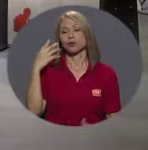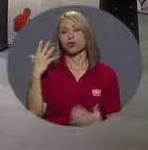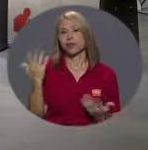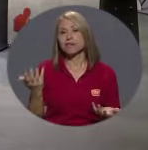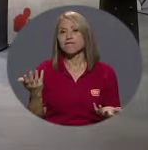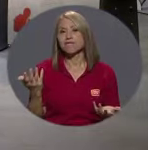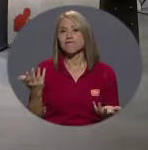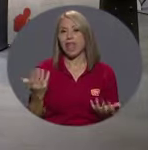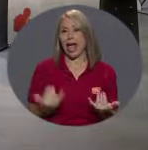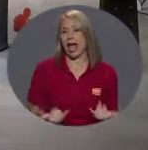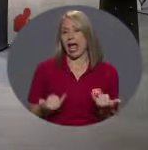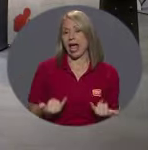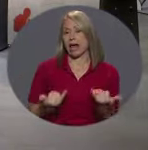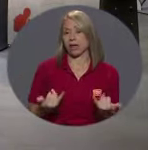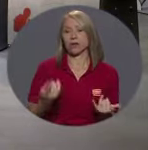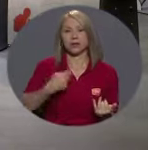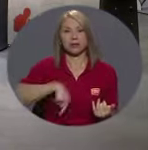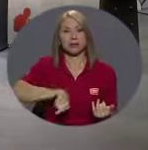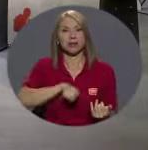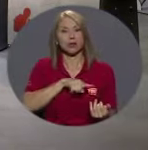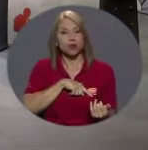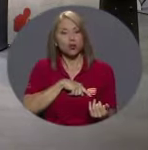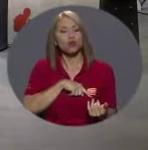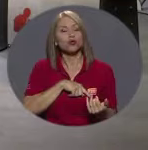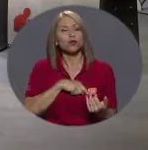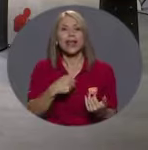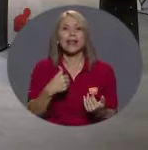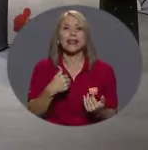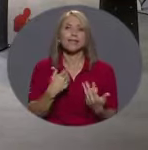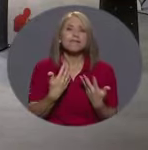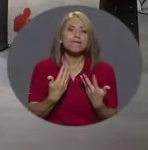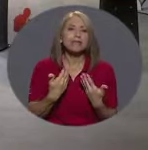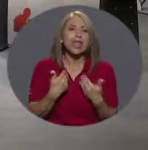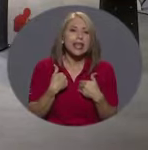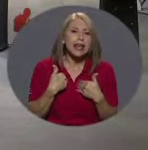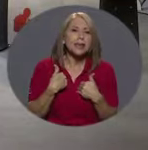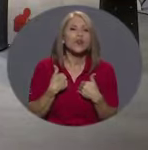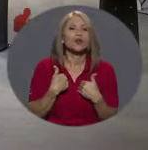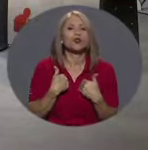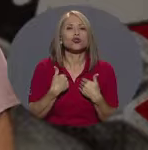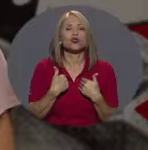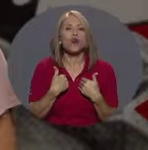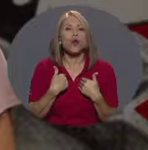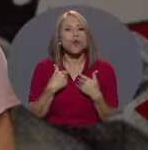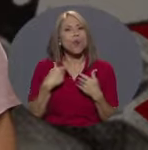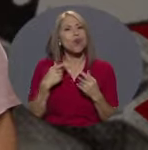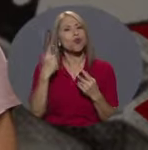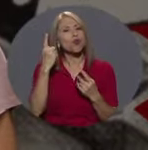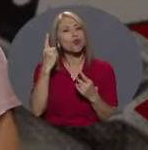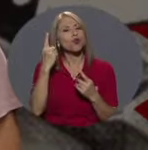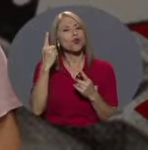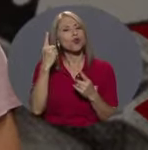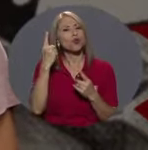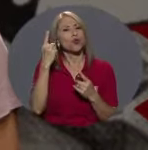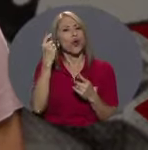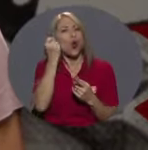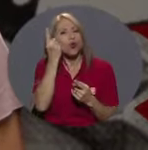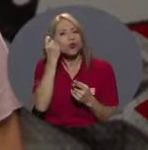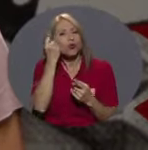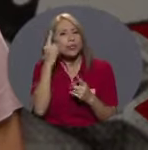pienso que actualmente vivimos en un concepto, o por lo menos tenemos tierra fértil, diría